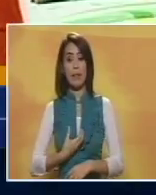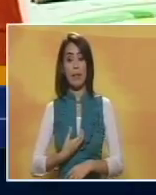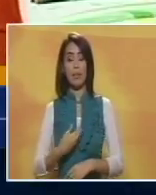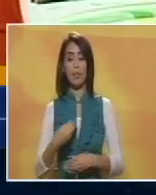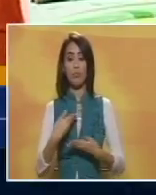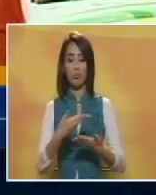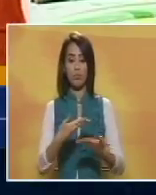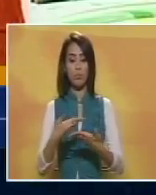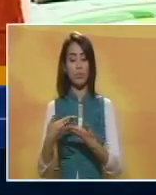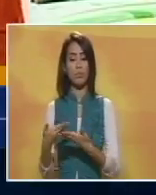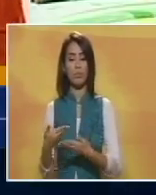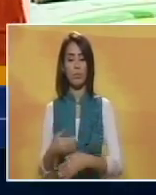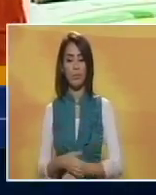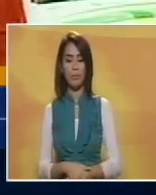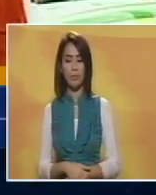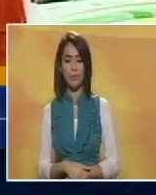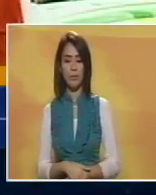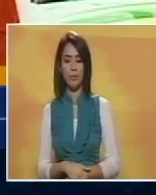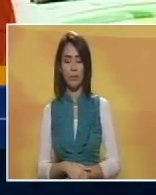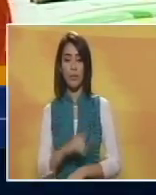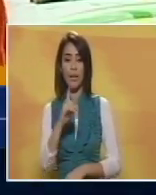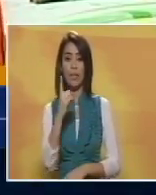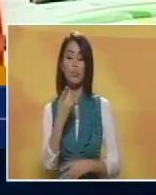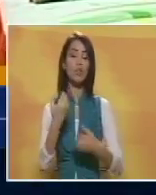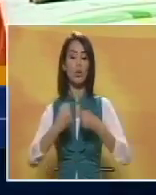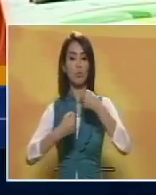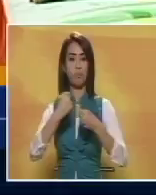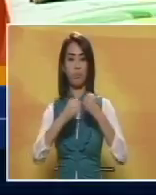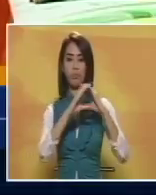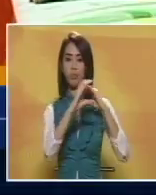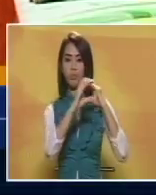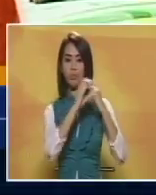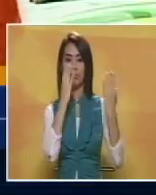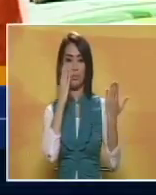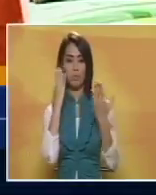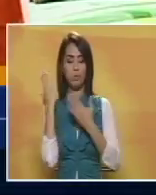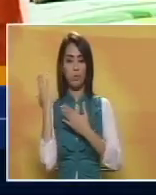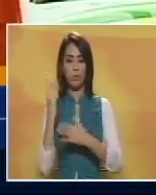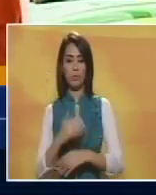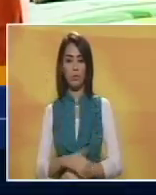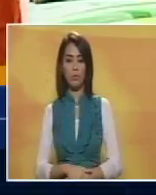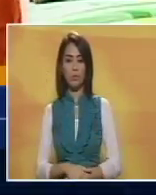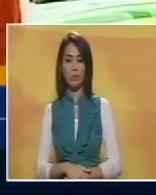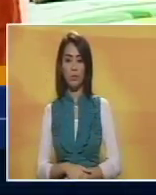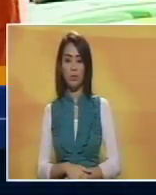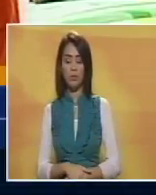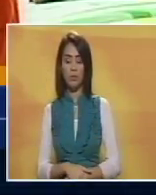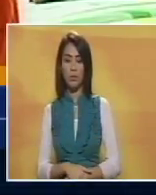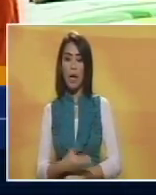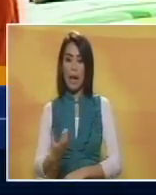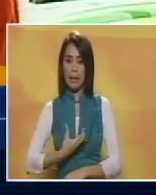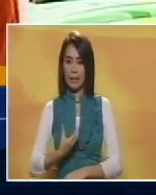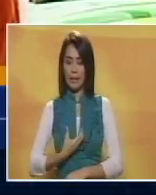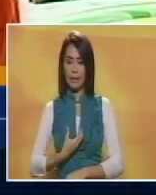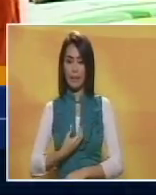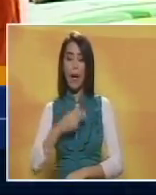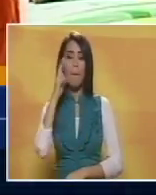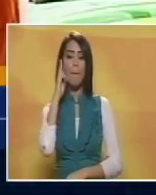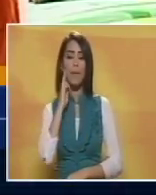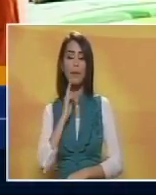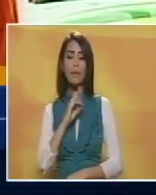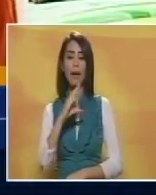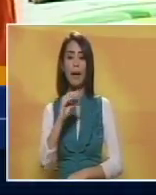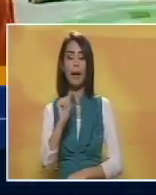entregando estos camiones compactadores a la alcaldía bolivariana de